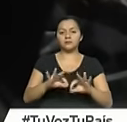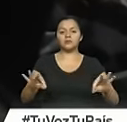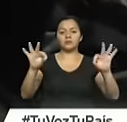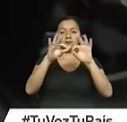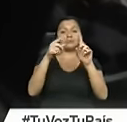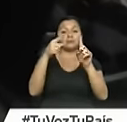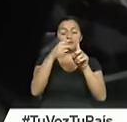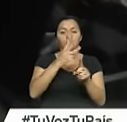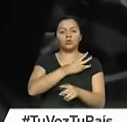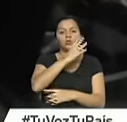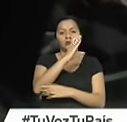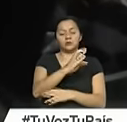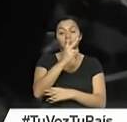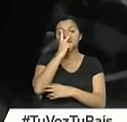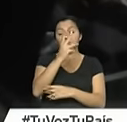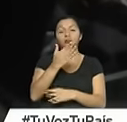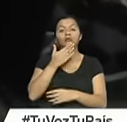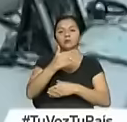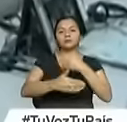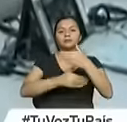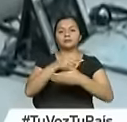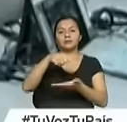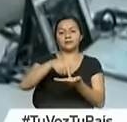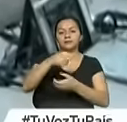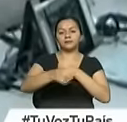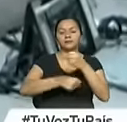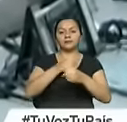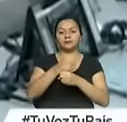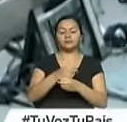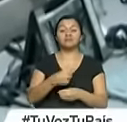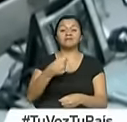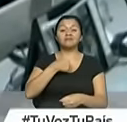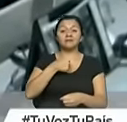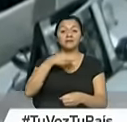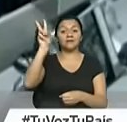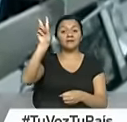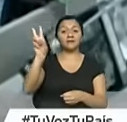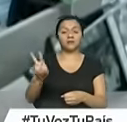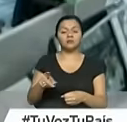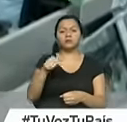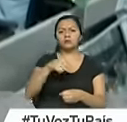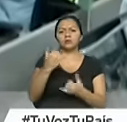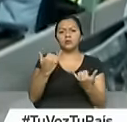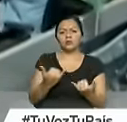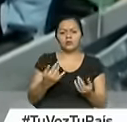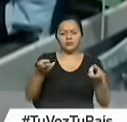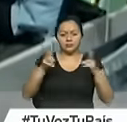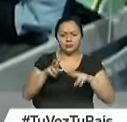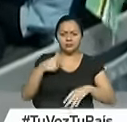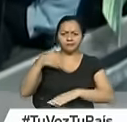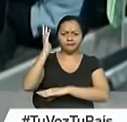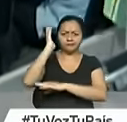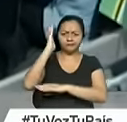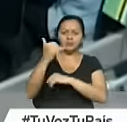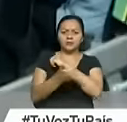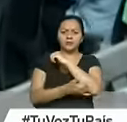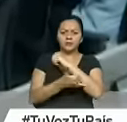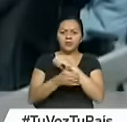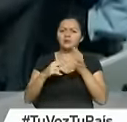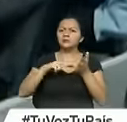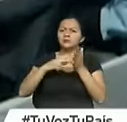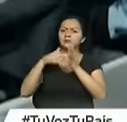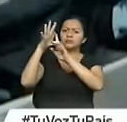para Washington y que fue refrendado este año. Nosotros desde Venezuela, que es hoy también un país